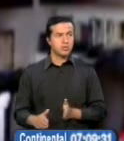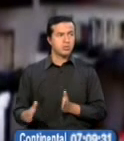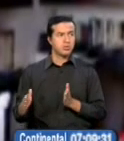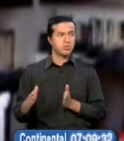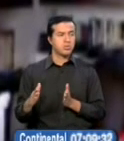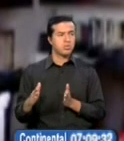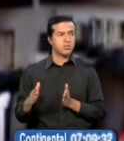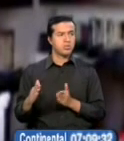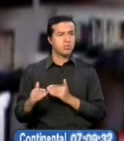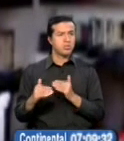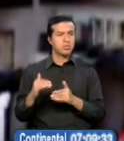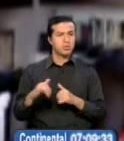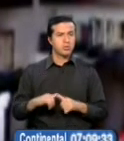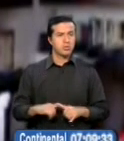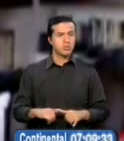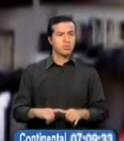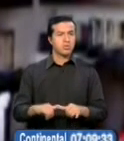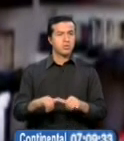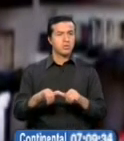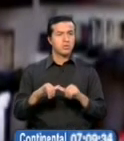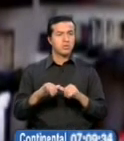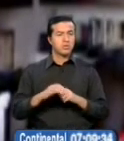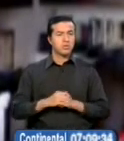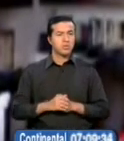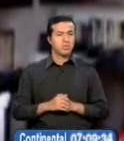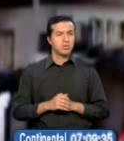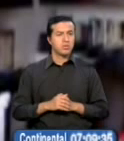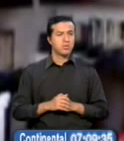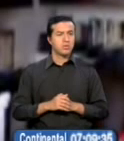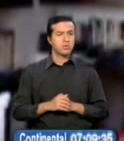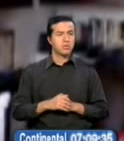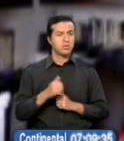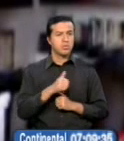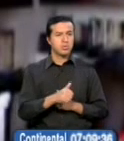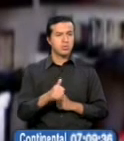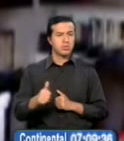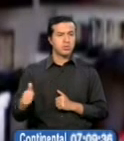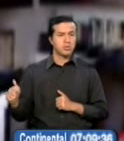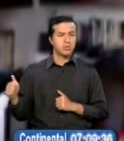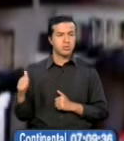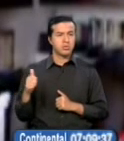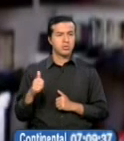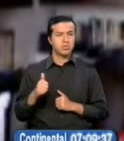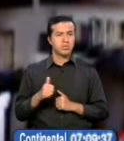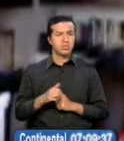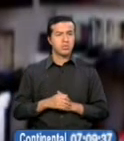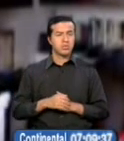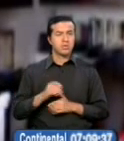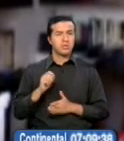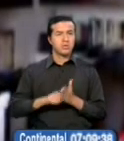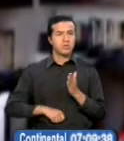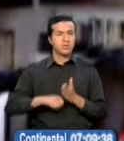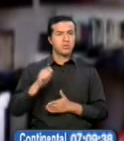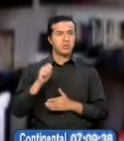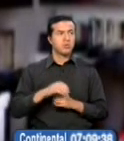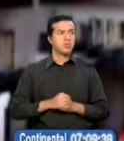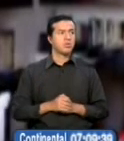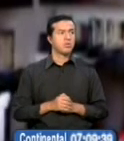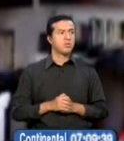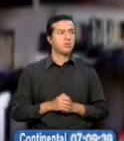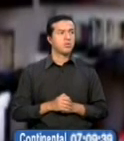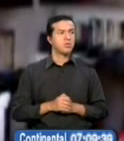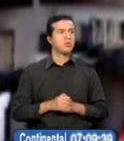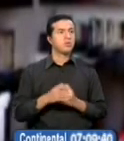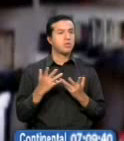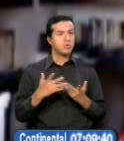acto legislativo el año pasado, se sometió él mismo a aprobación en el momento. Ahora lo que se